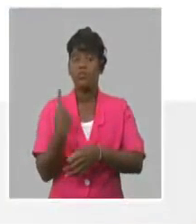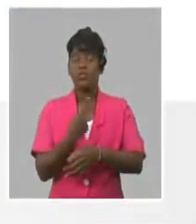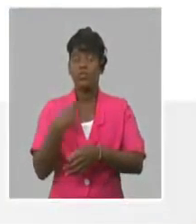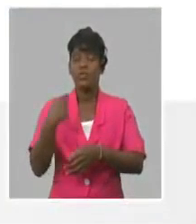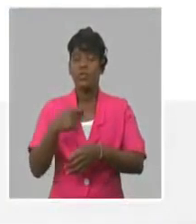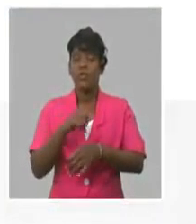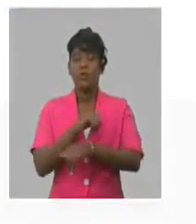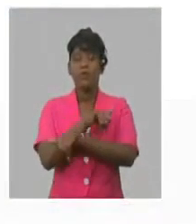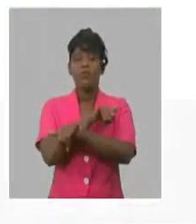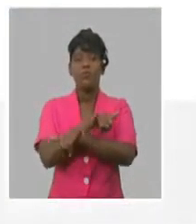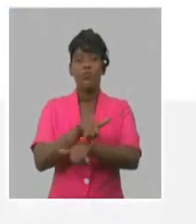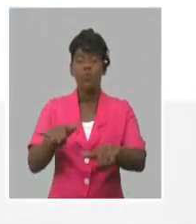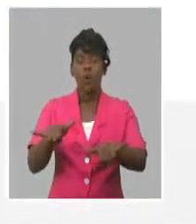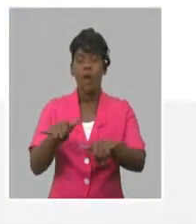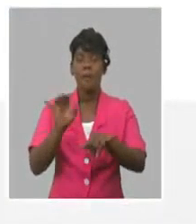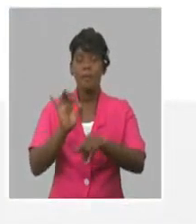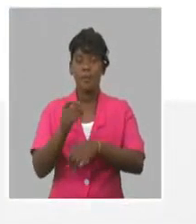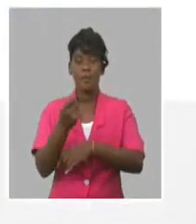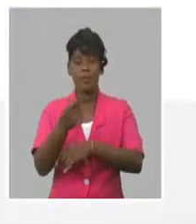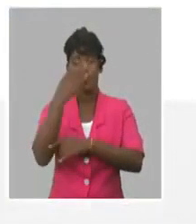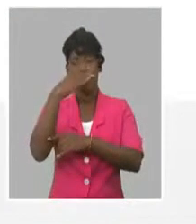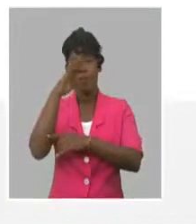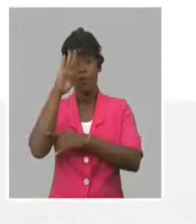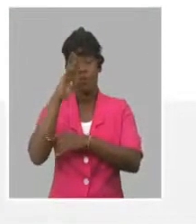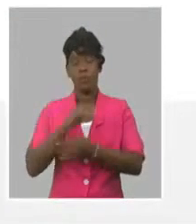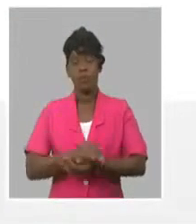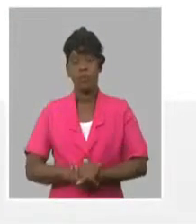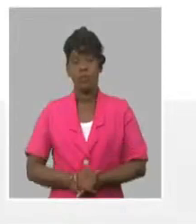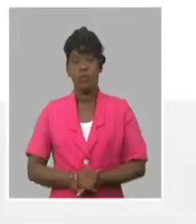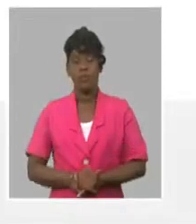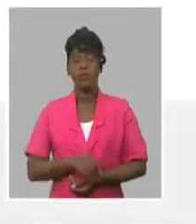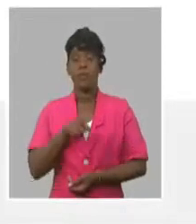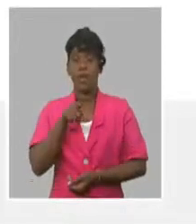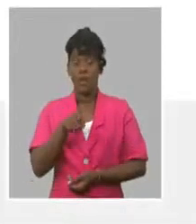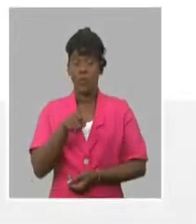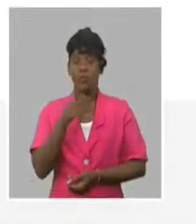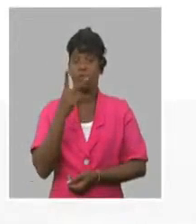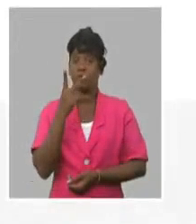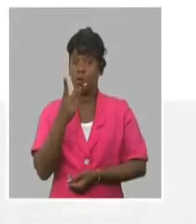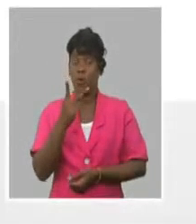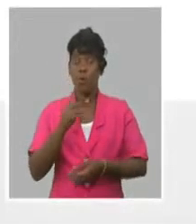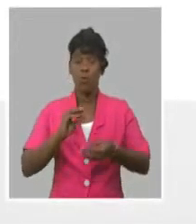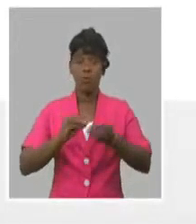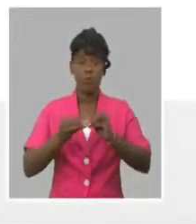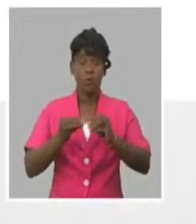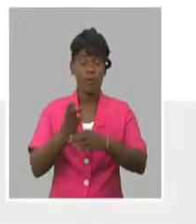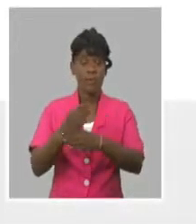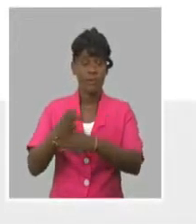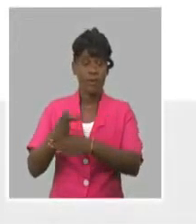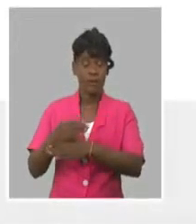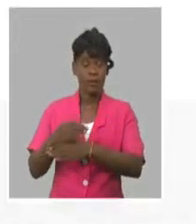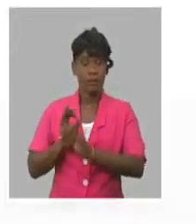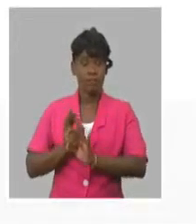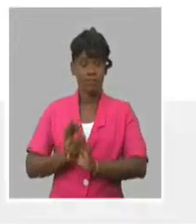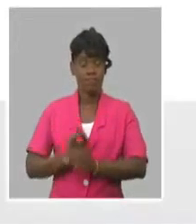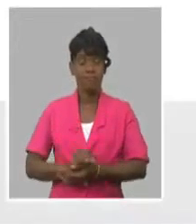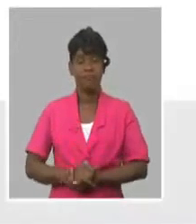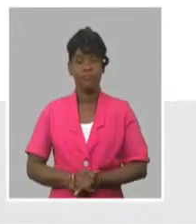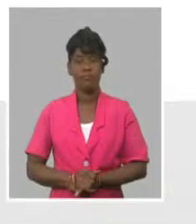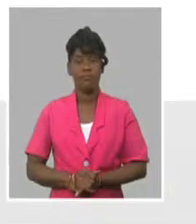proceso de unificación monetaria y cambiaria. Son dos momentos totalmente